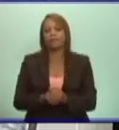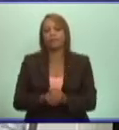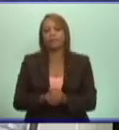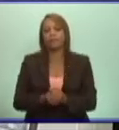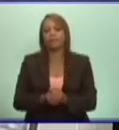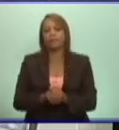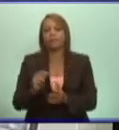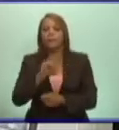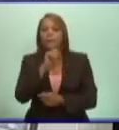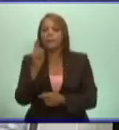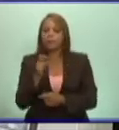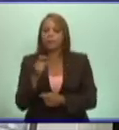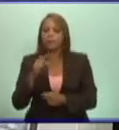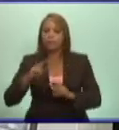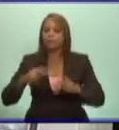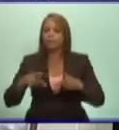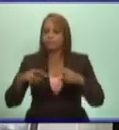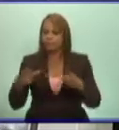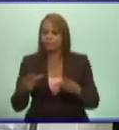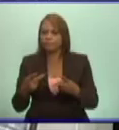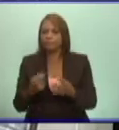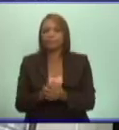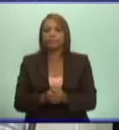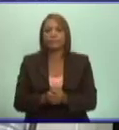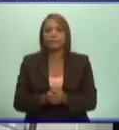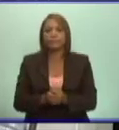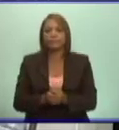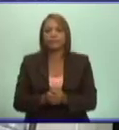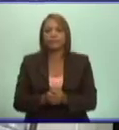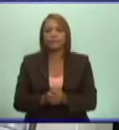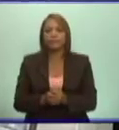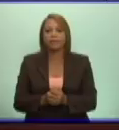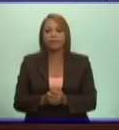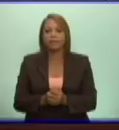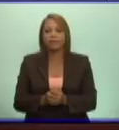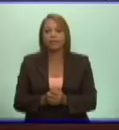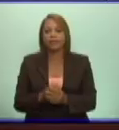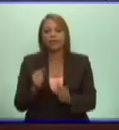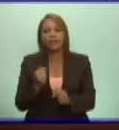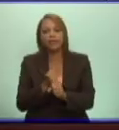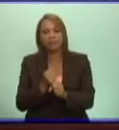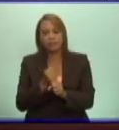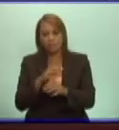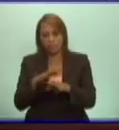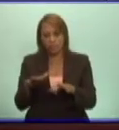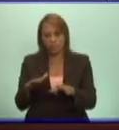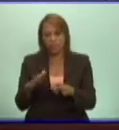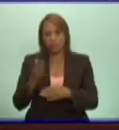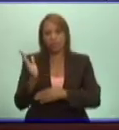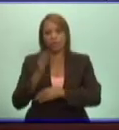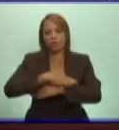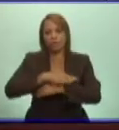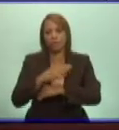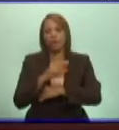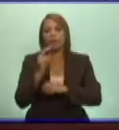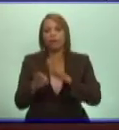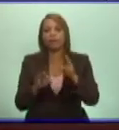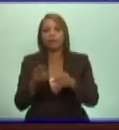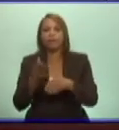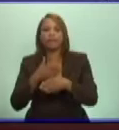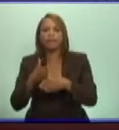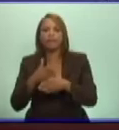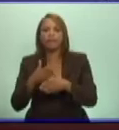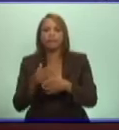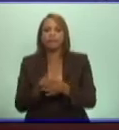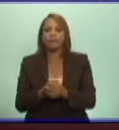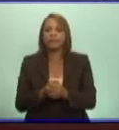pregunta reiterativa sigue siendo relacionada con las secciones. Así que quien ha trabajado con el Árbol de la Patria, hay distintas orientaciones en cada grado, cuáles son las secciones.